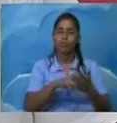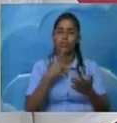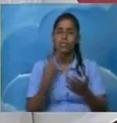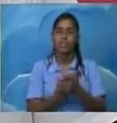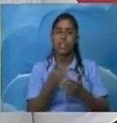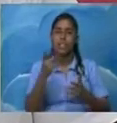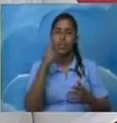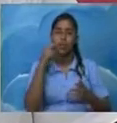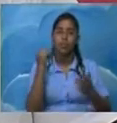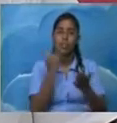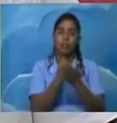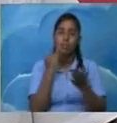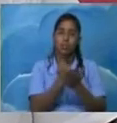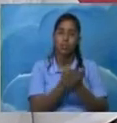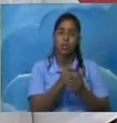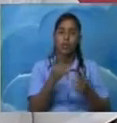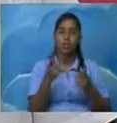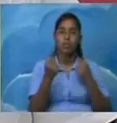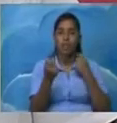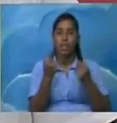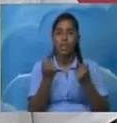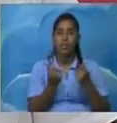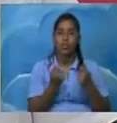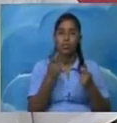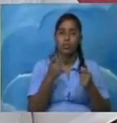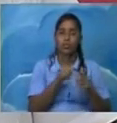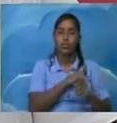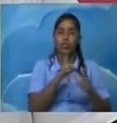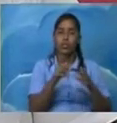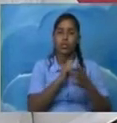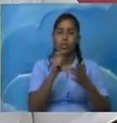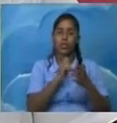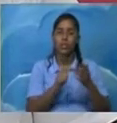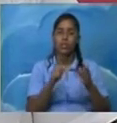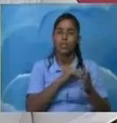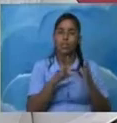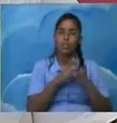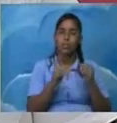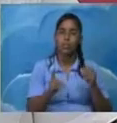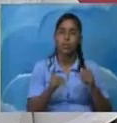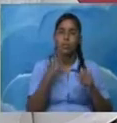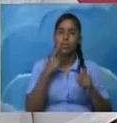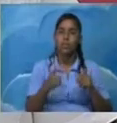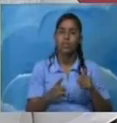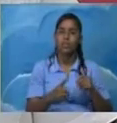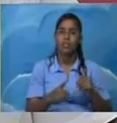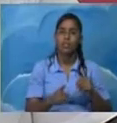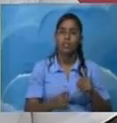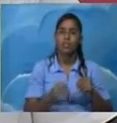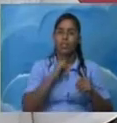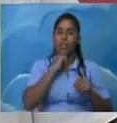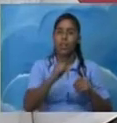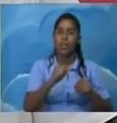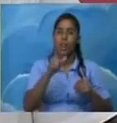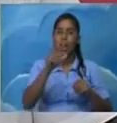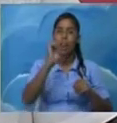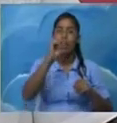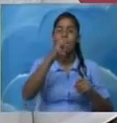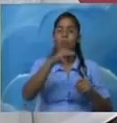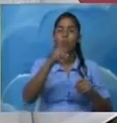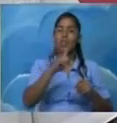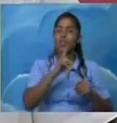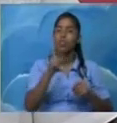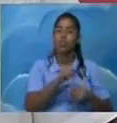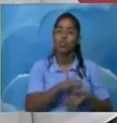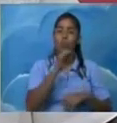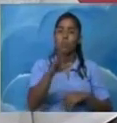una prueba económica. Uno de los escritores de Proverbios, creo que era Lemuel, dijo, no me